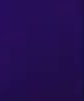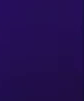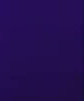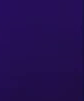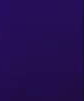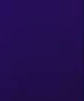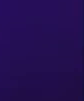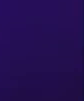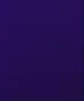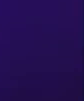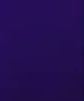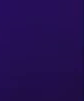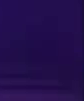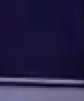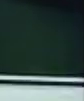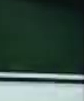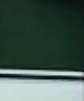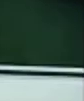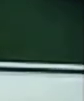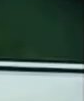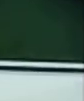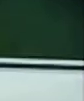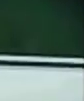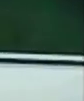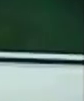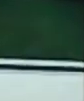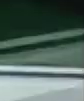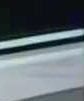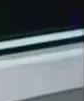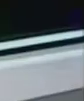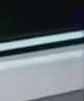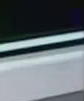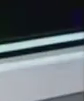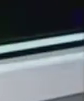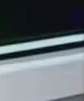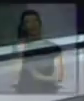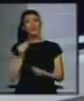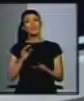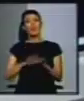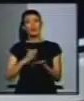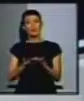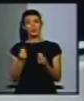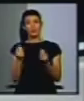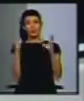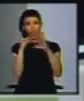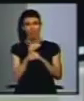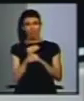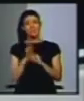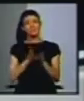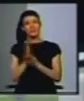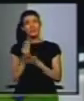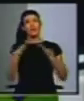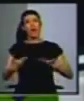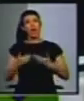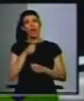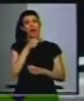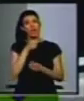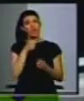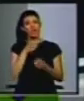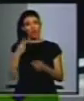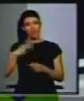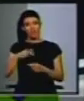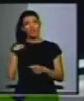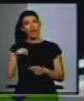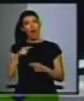Presentan Ahora Noticias. ¿Qué tal? ¿Cómo les va? Muy buenas noches. Iniciamos Ahora Noticias en una jornada